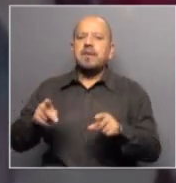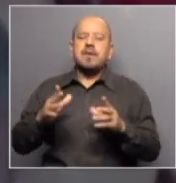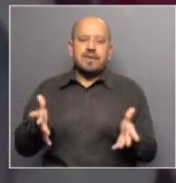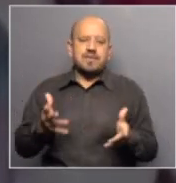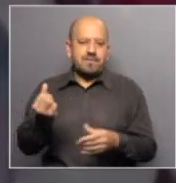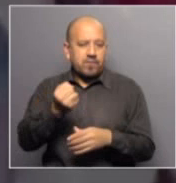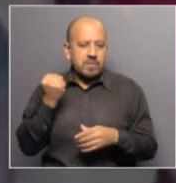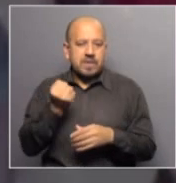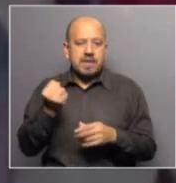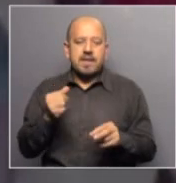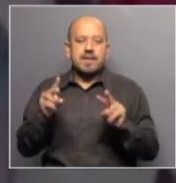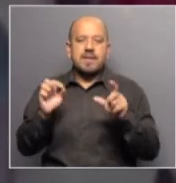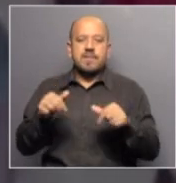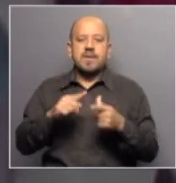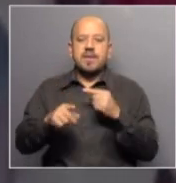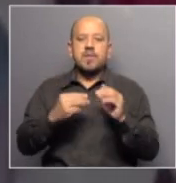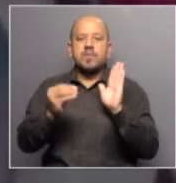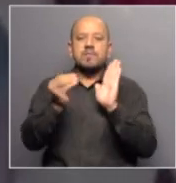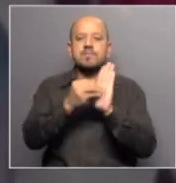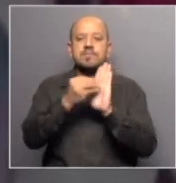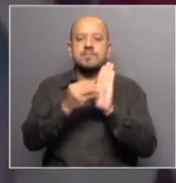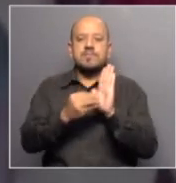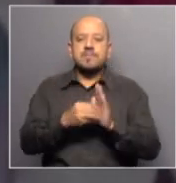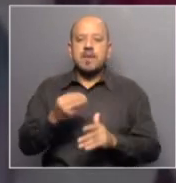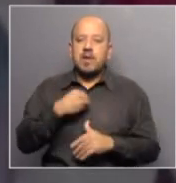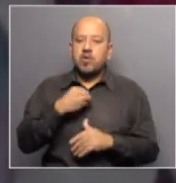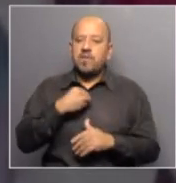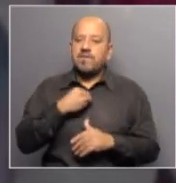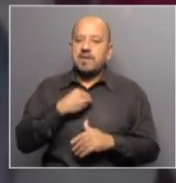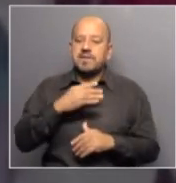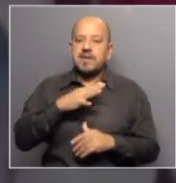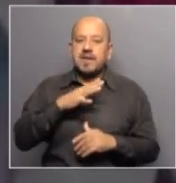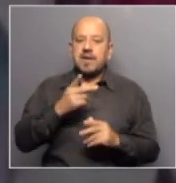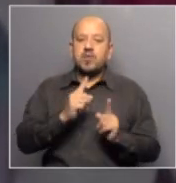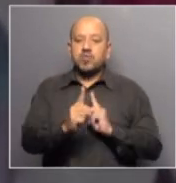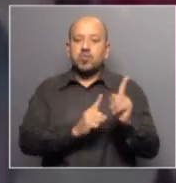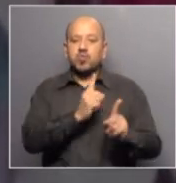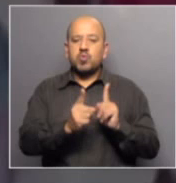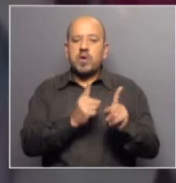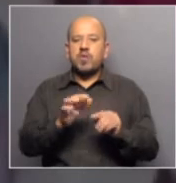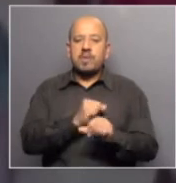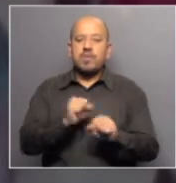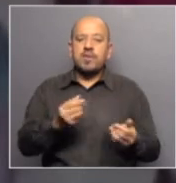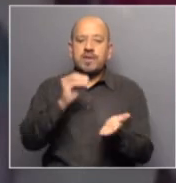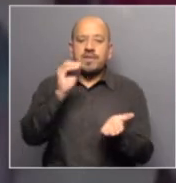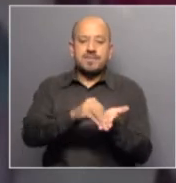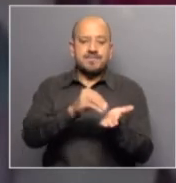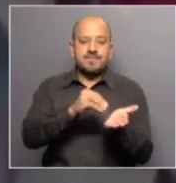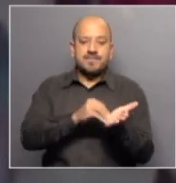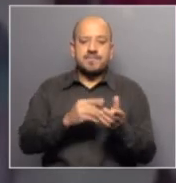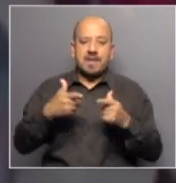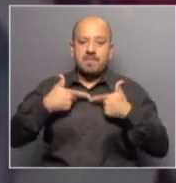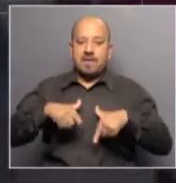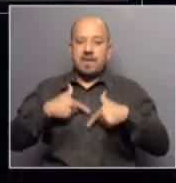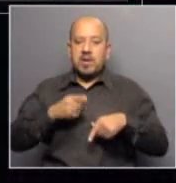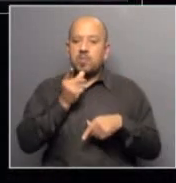clave es el tema de los registros y de la confianza que tienen los usuarios y las usuarias al momento de registrarse, porque si bien el Ministerio del